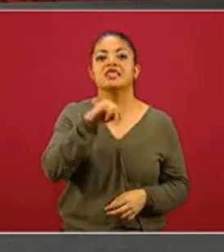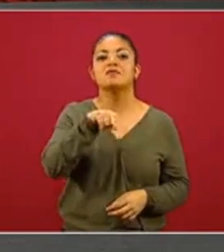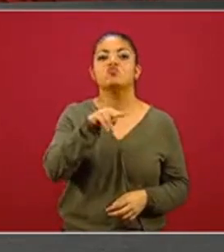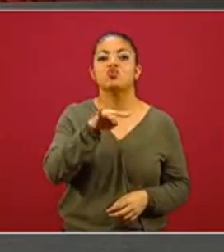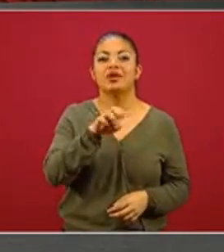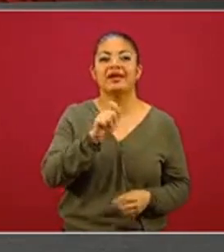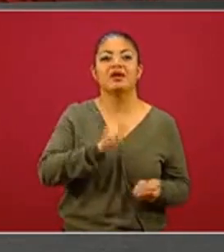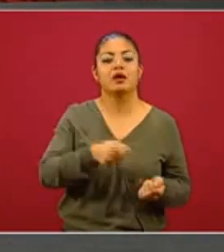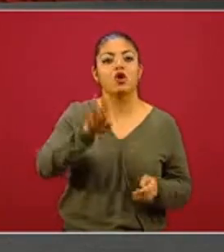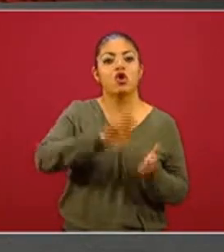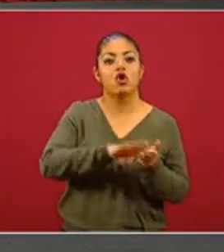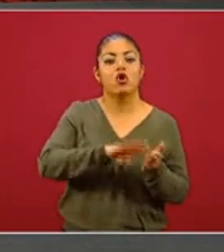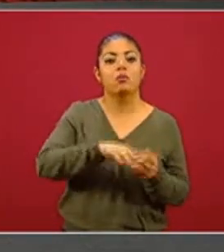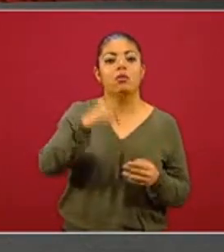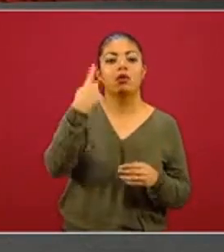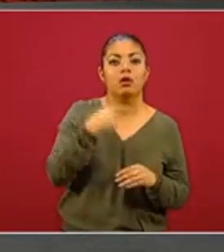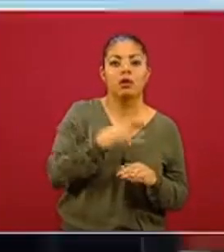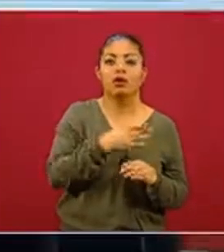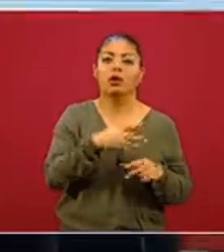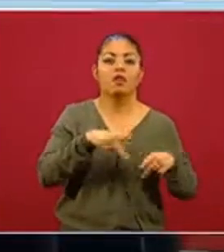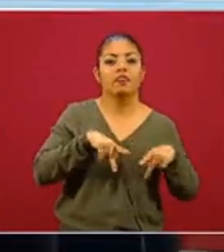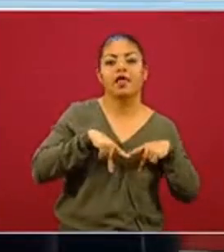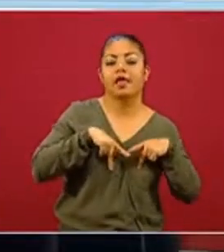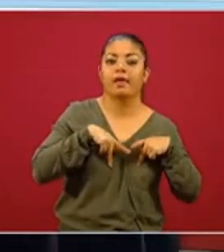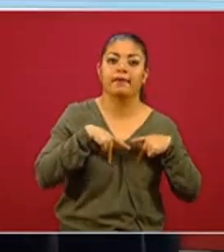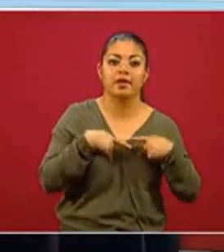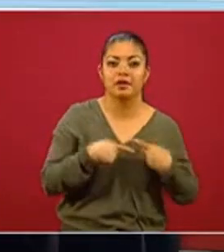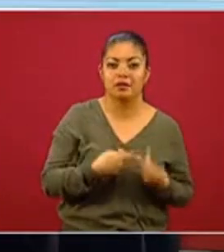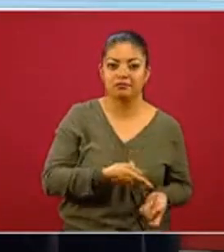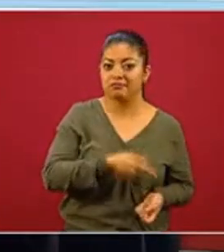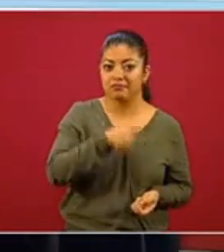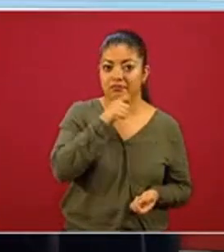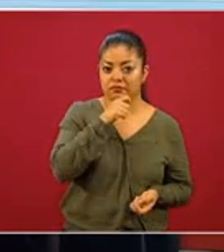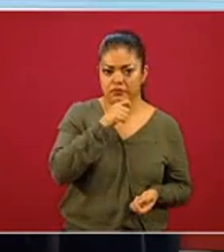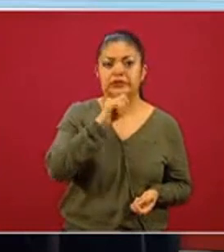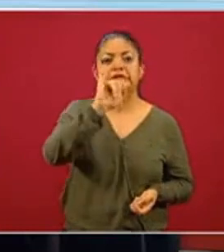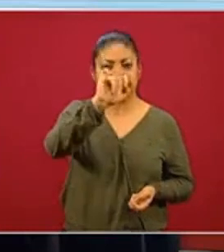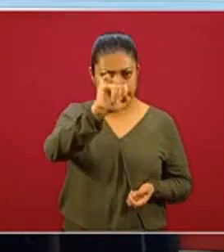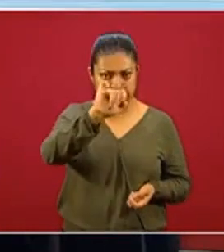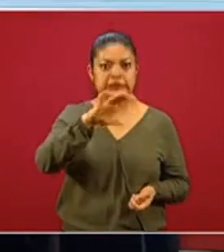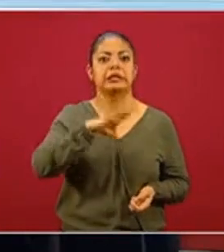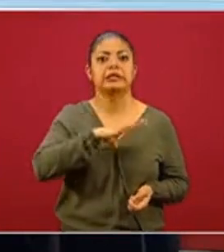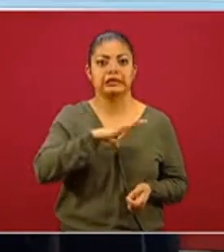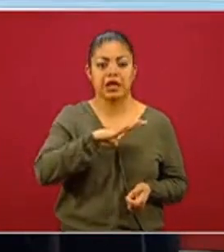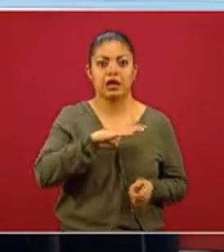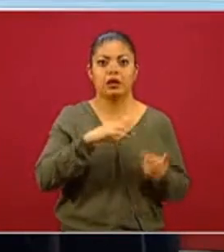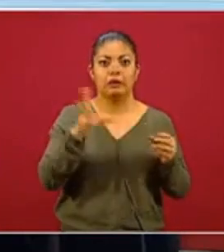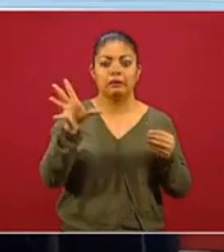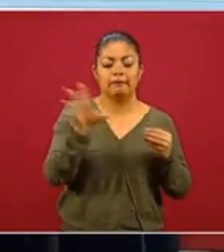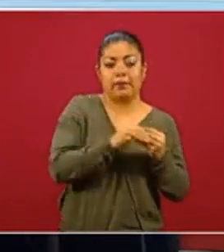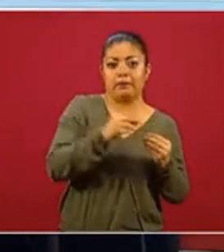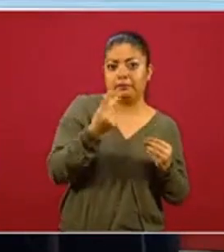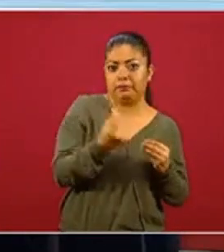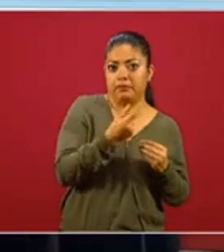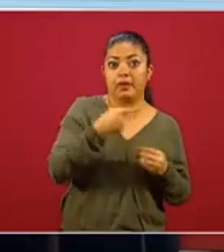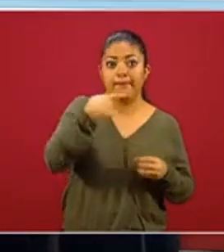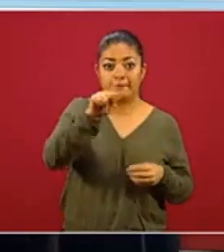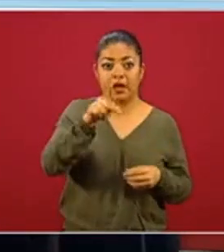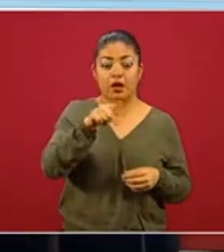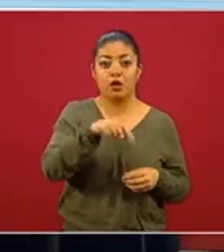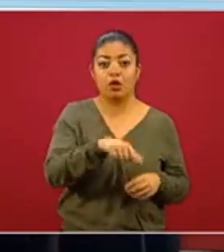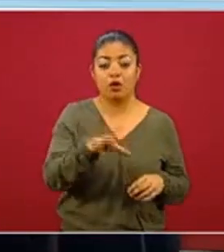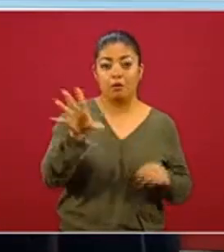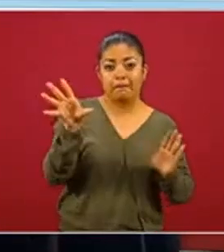bastante baja y entonces esto no es, sí hay una respuesta, pero no lo suficientemente